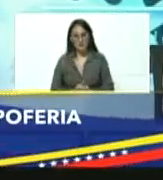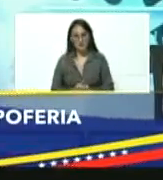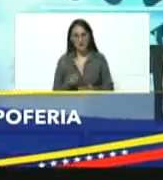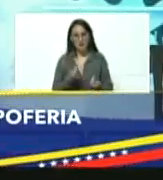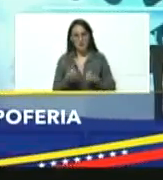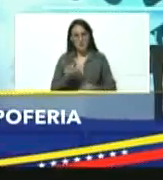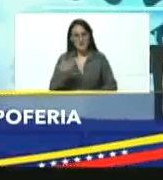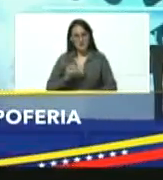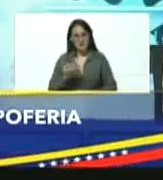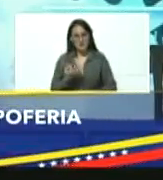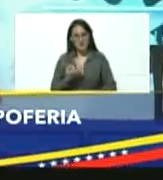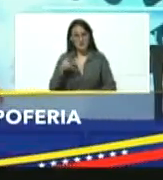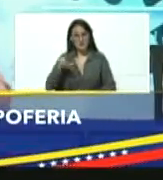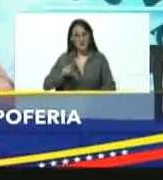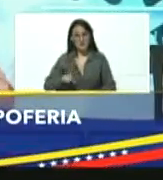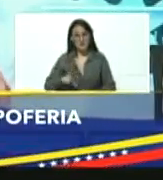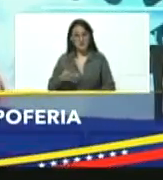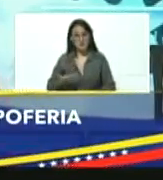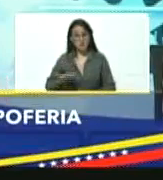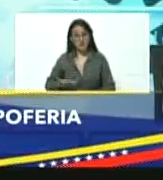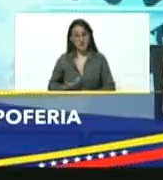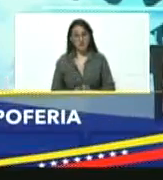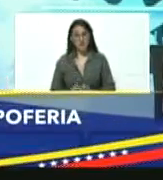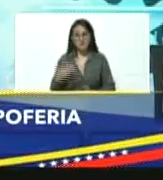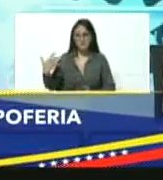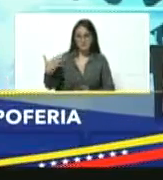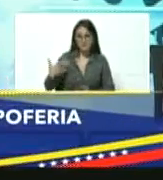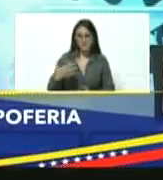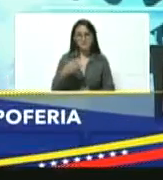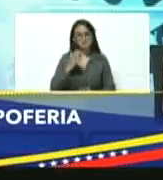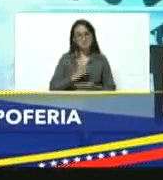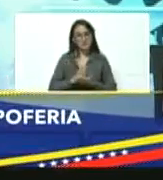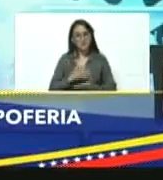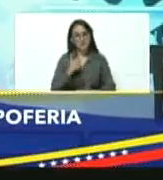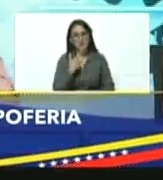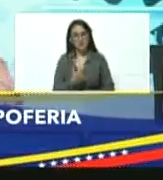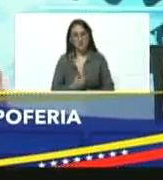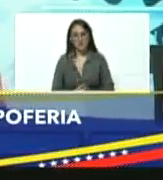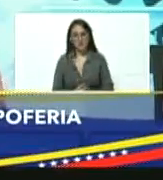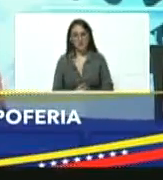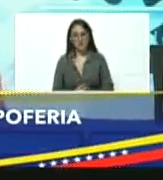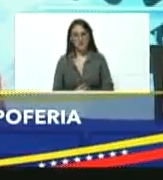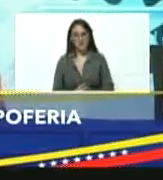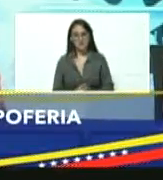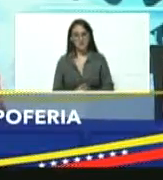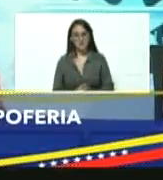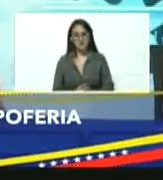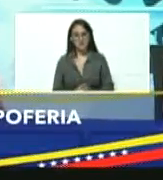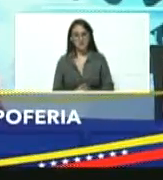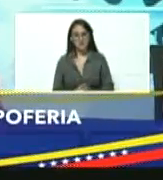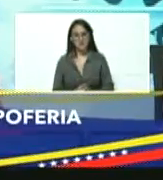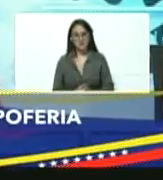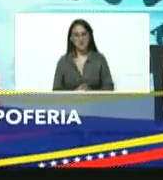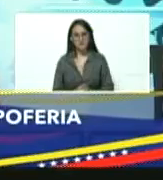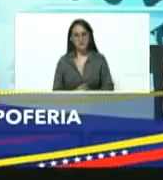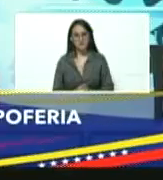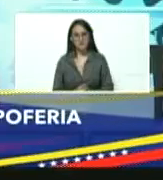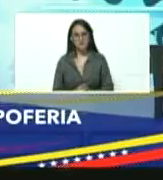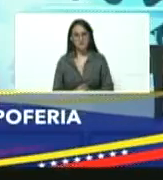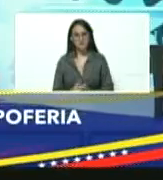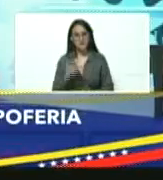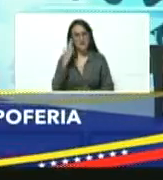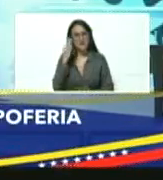economía real, es vital. Vengo hablando de esto de manera consuetudinaria, consecutiva. Quien